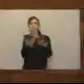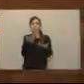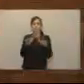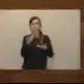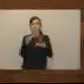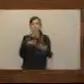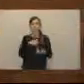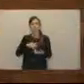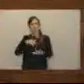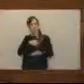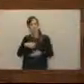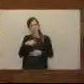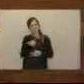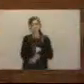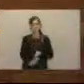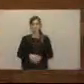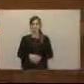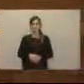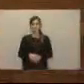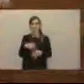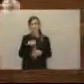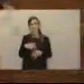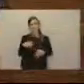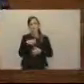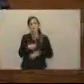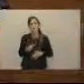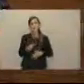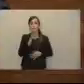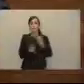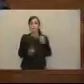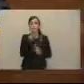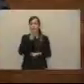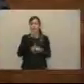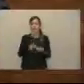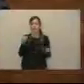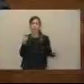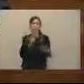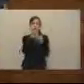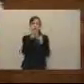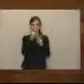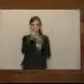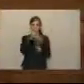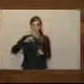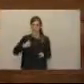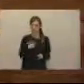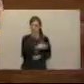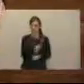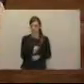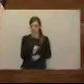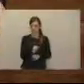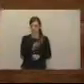una cierta incomodidad que genera incluso a veces la afrenta personal. Porque,